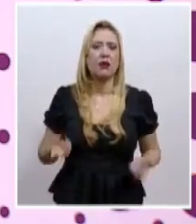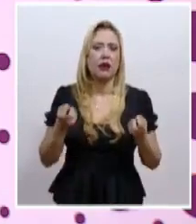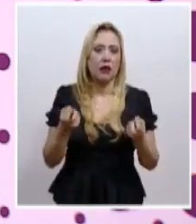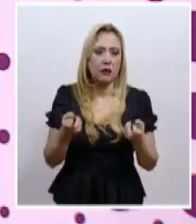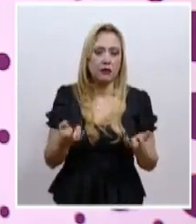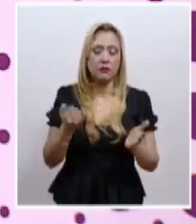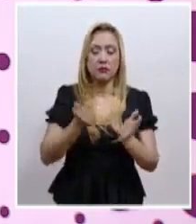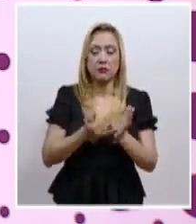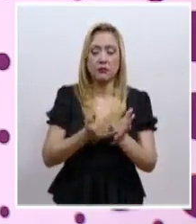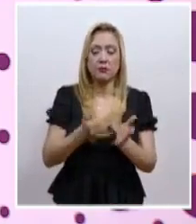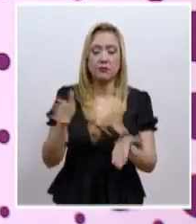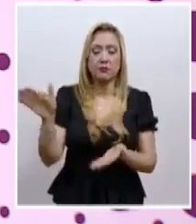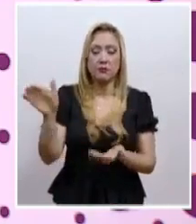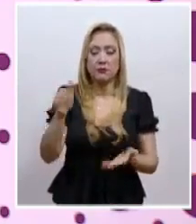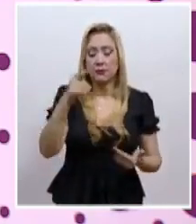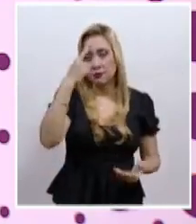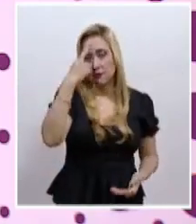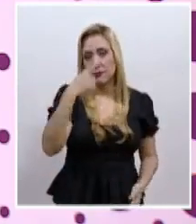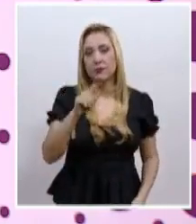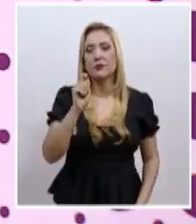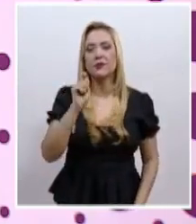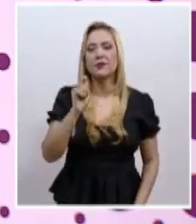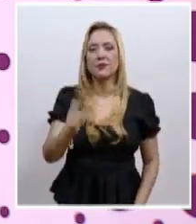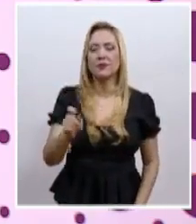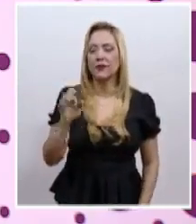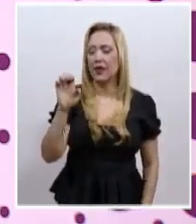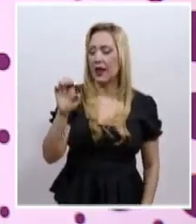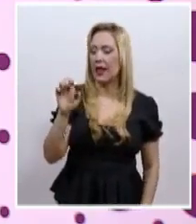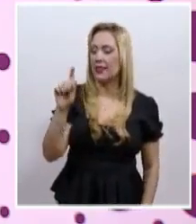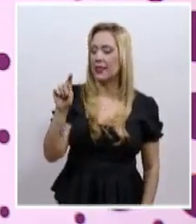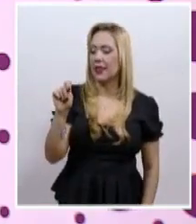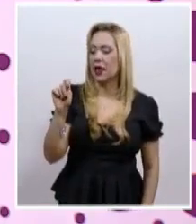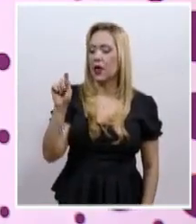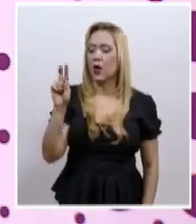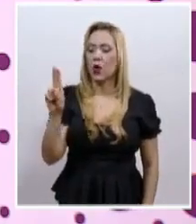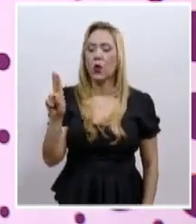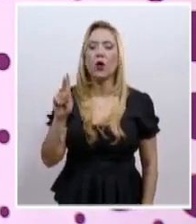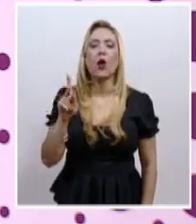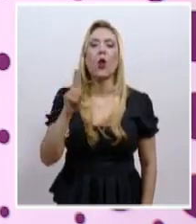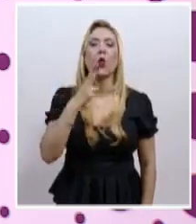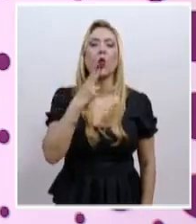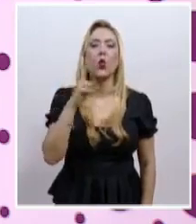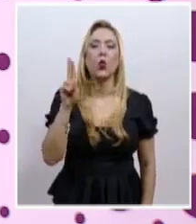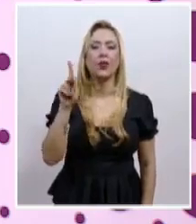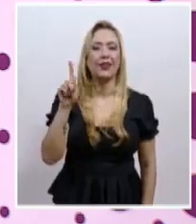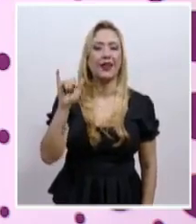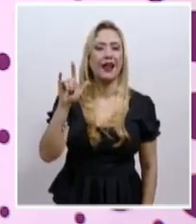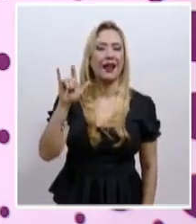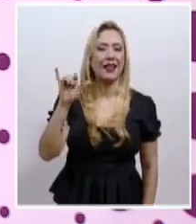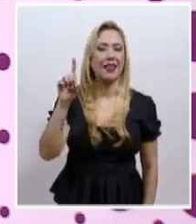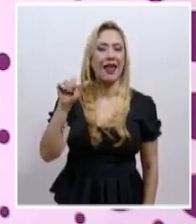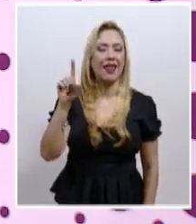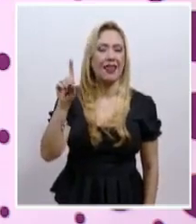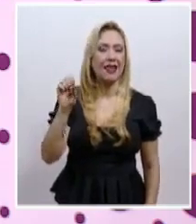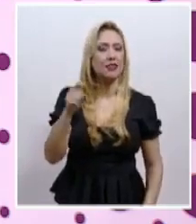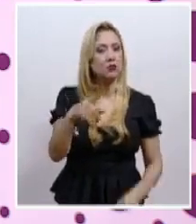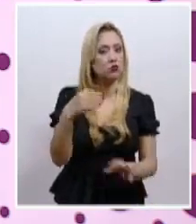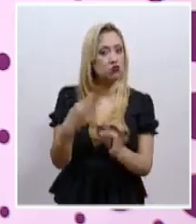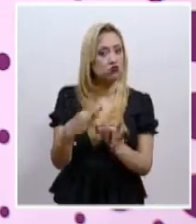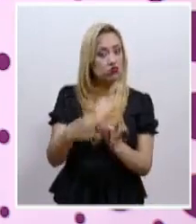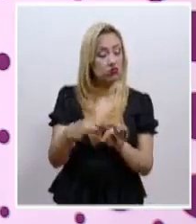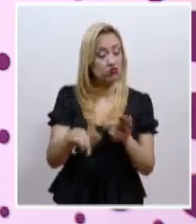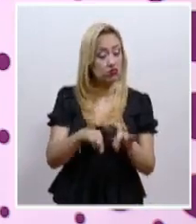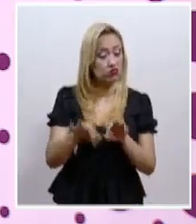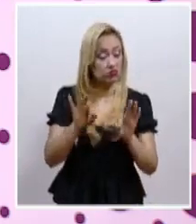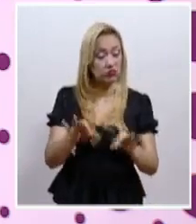que tiene que ver con el pago de las utilidades, lo que se llama PTU, que es el pago de las utilidades. Las empresas,